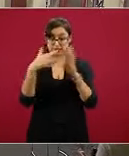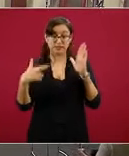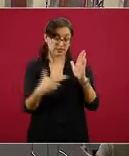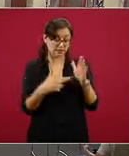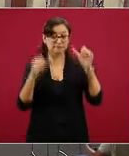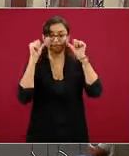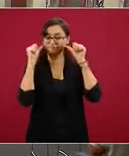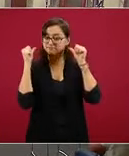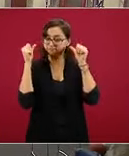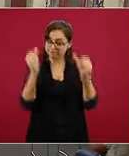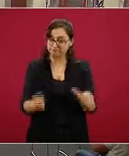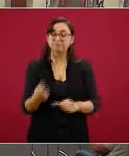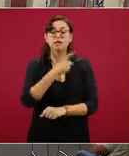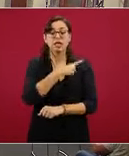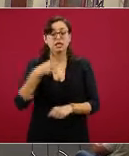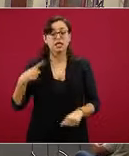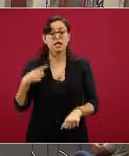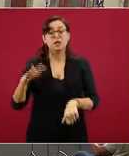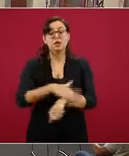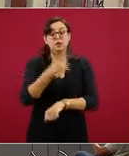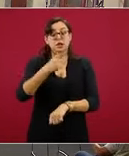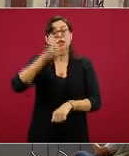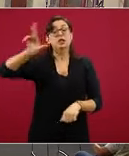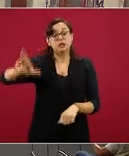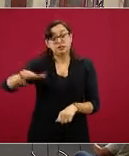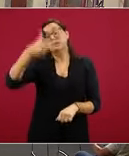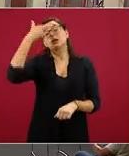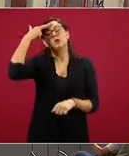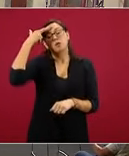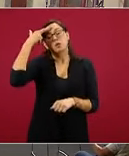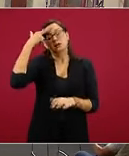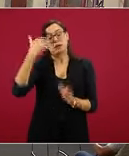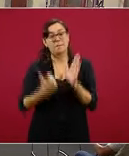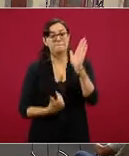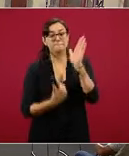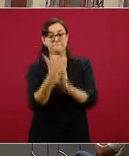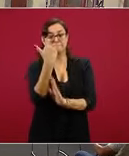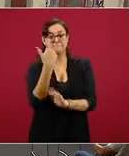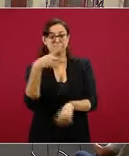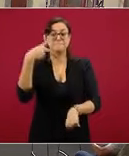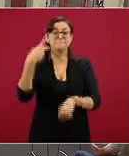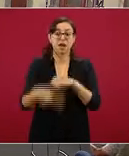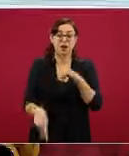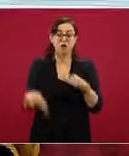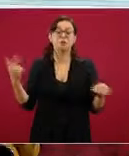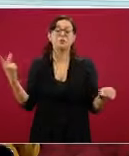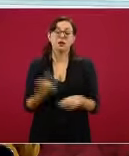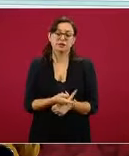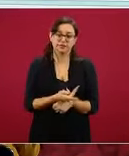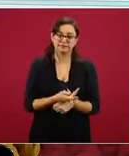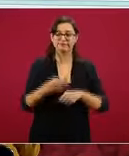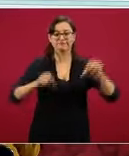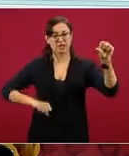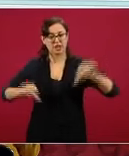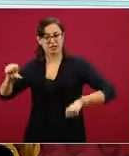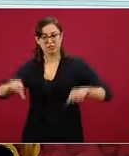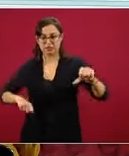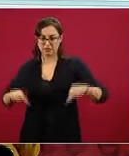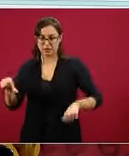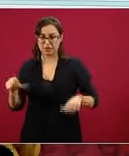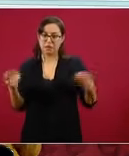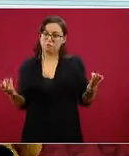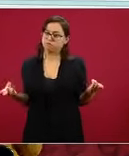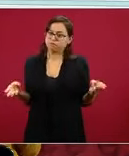como indicaciones, porque recuerden que el incrementar el nivel de riesgo va acompañado de la mano de implementar